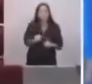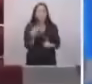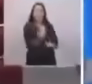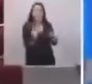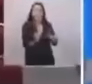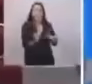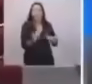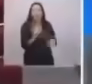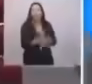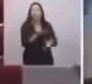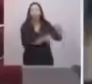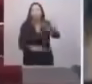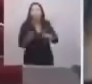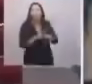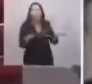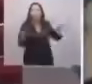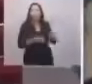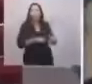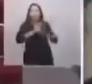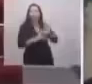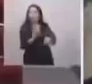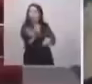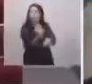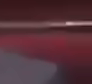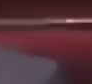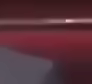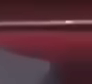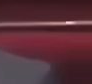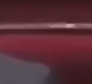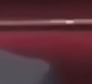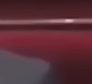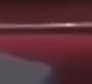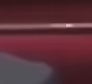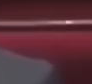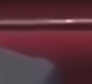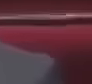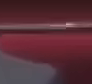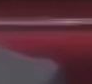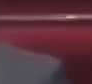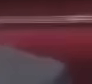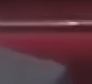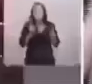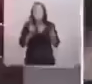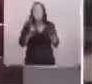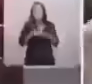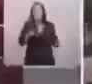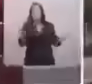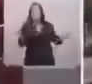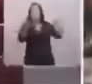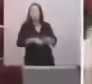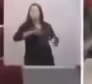para qué hizo en la gestión anterior capada se endeudó 100 años trajo plata pero no no me constru di pero no le dicen el